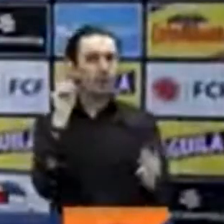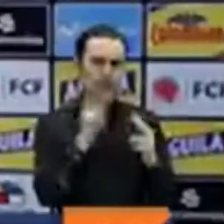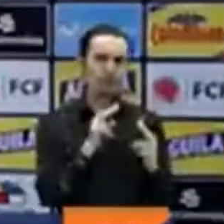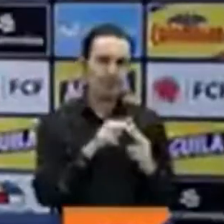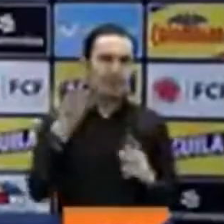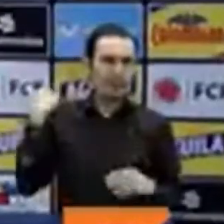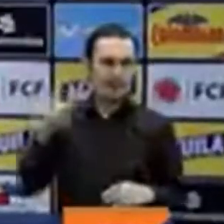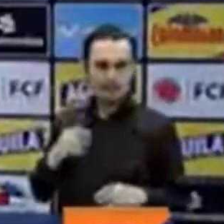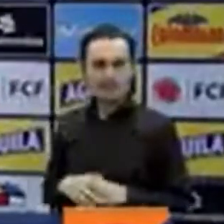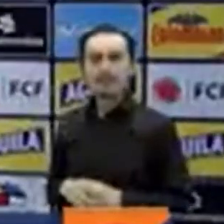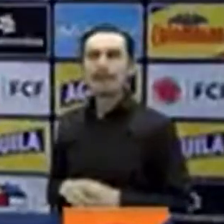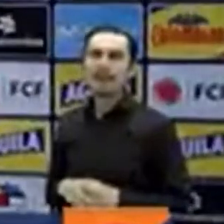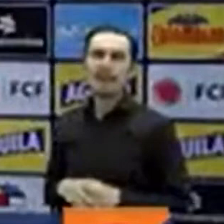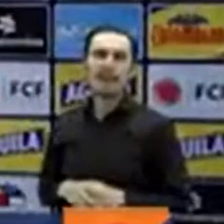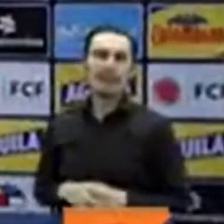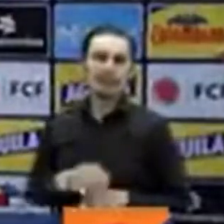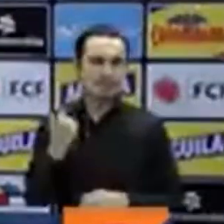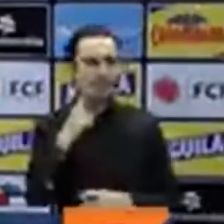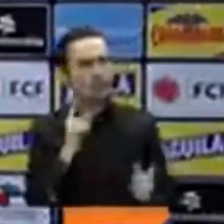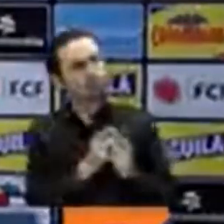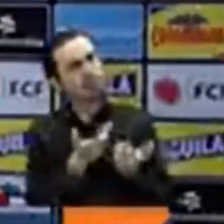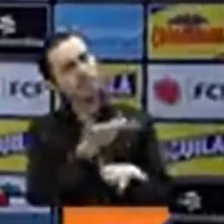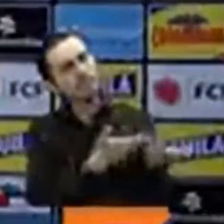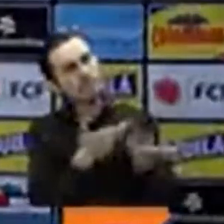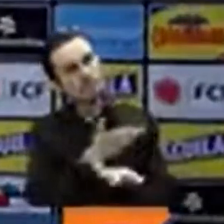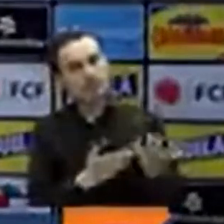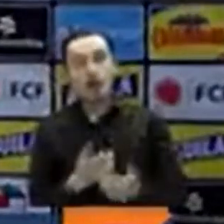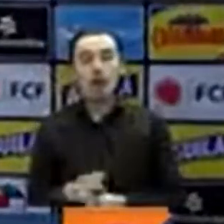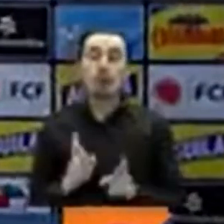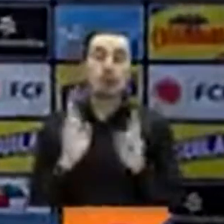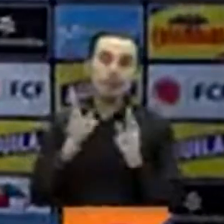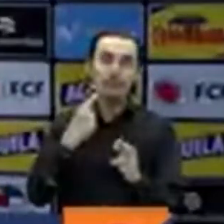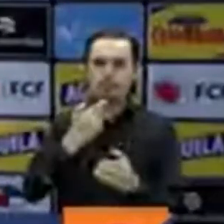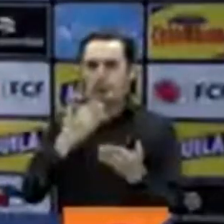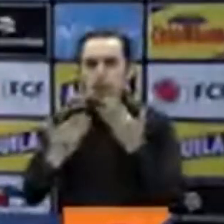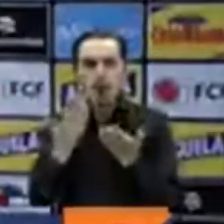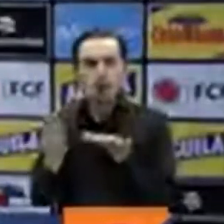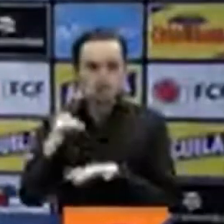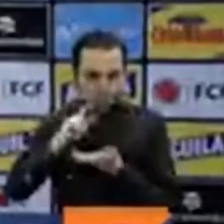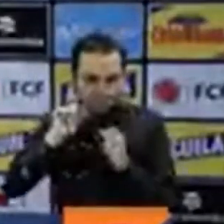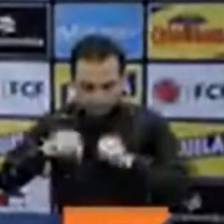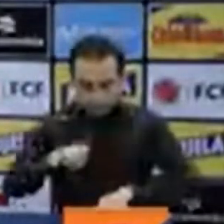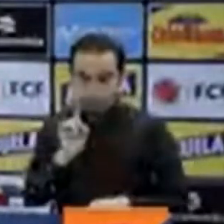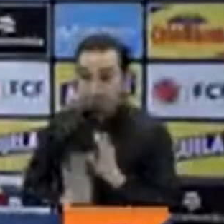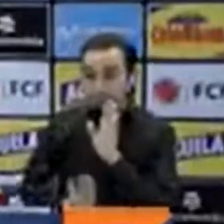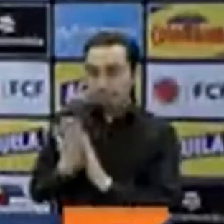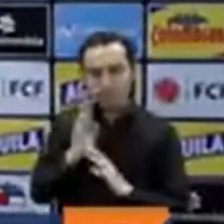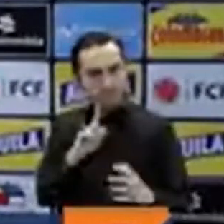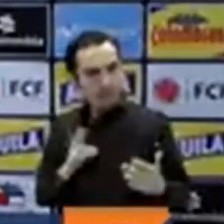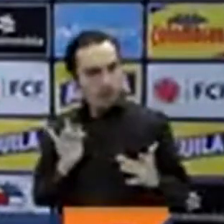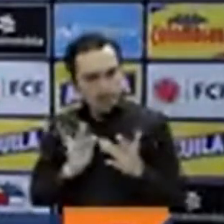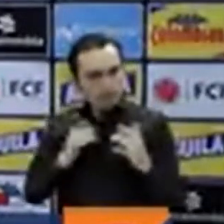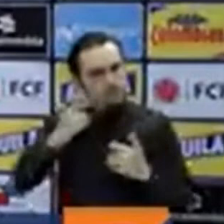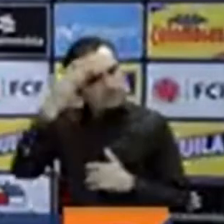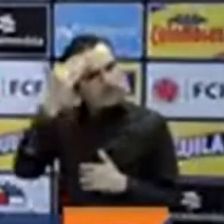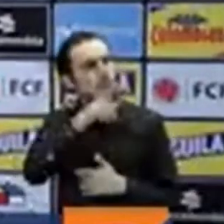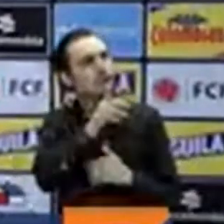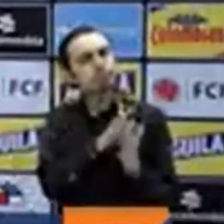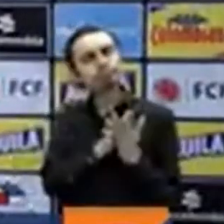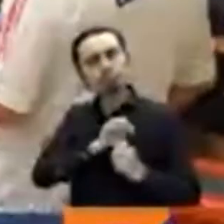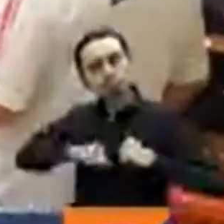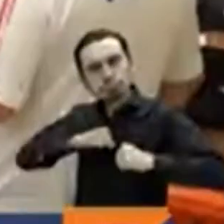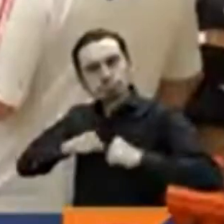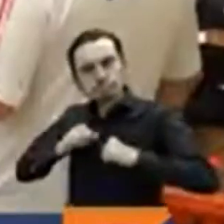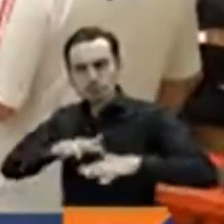tiempo con él, tenemos mucha cercanía, bueno, esperamos con mucha ilusión poder adaptarnos rápidamente a lo que él quiere que hagamos